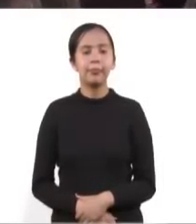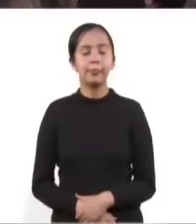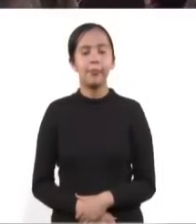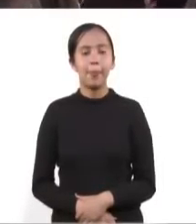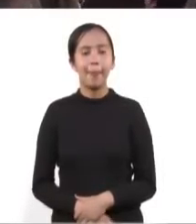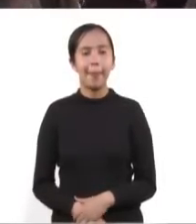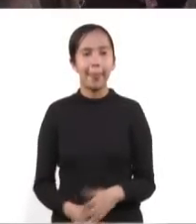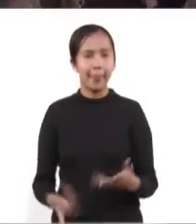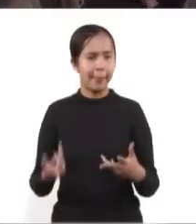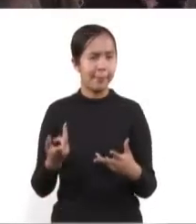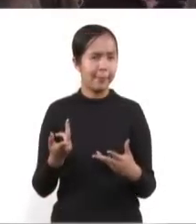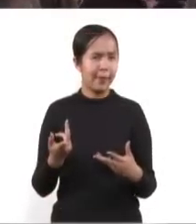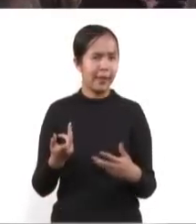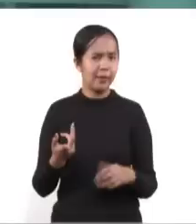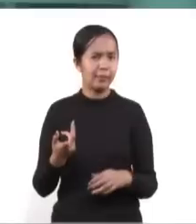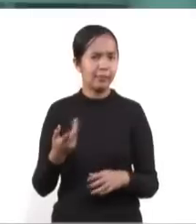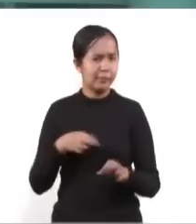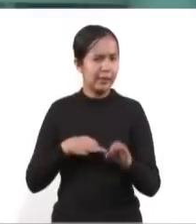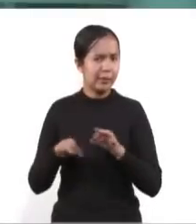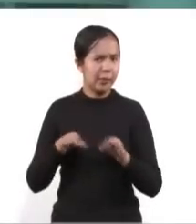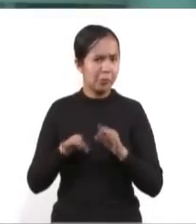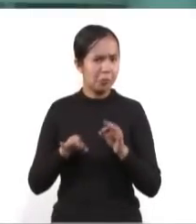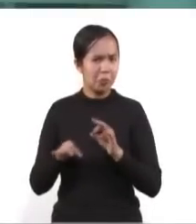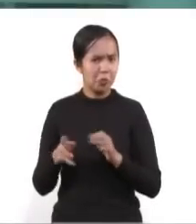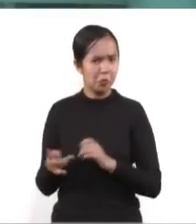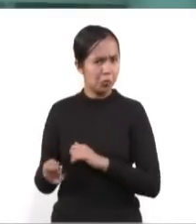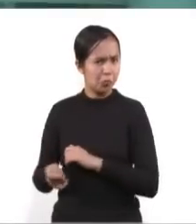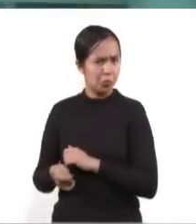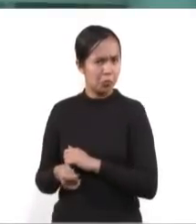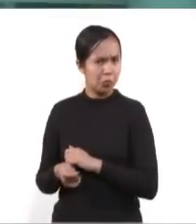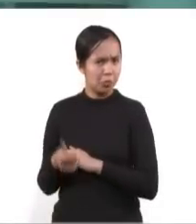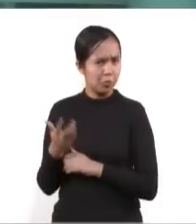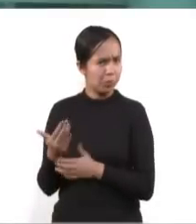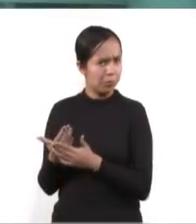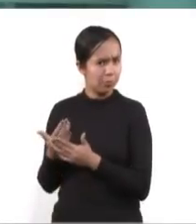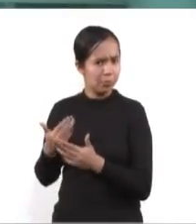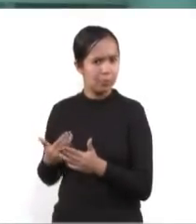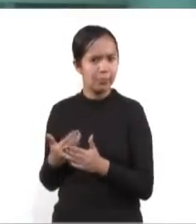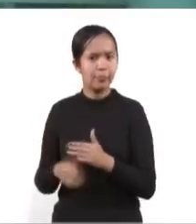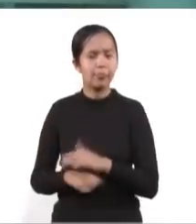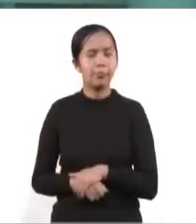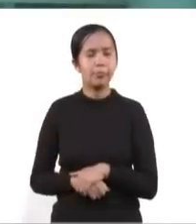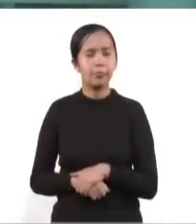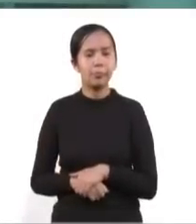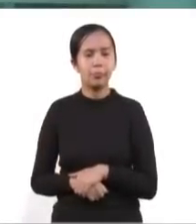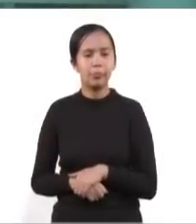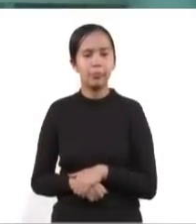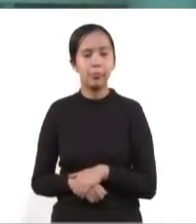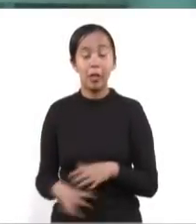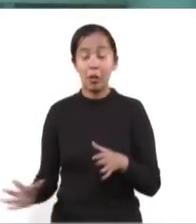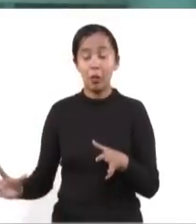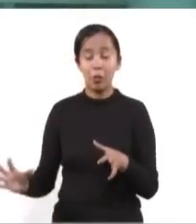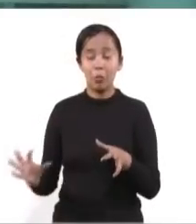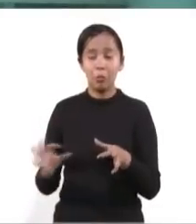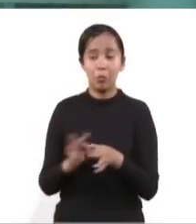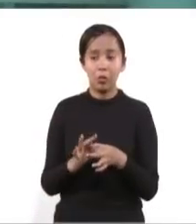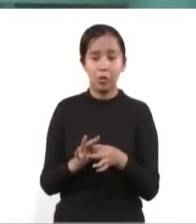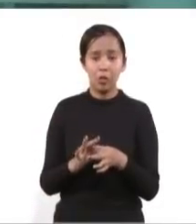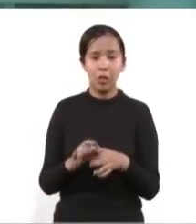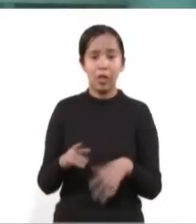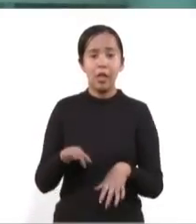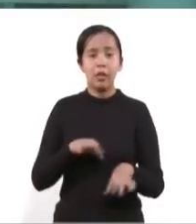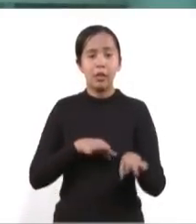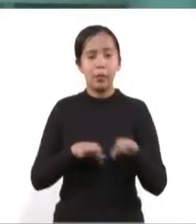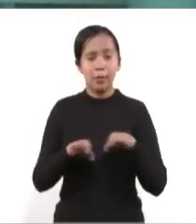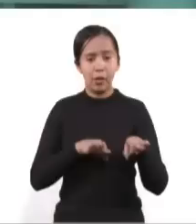Desde los primeros trabajos, hay que reconocerlo, la relación entre los técnicos y